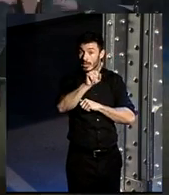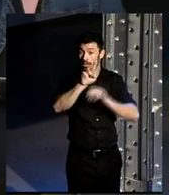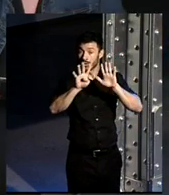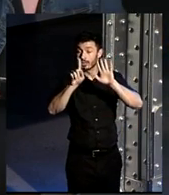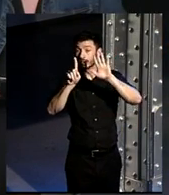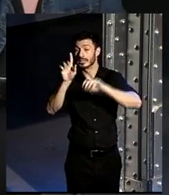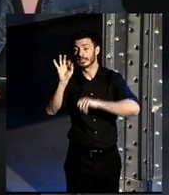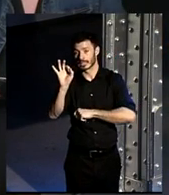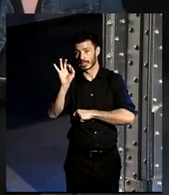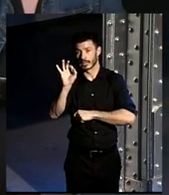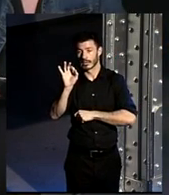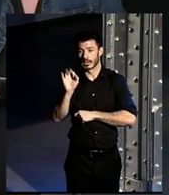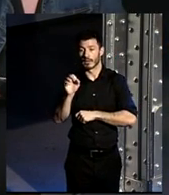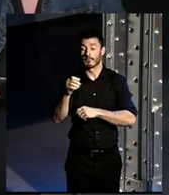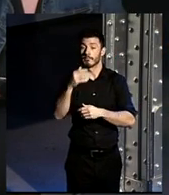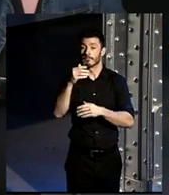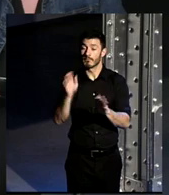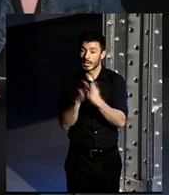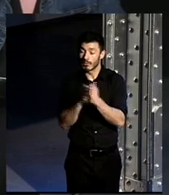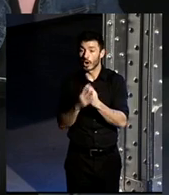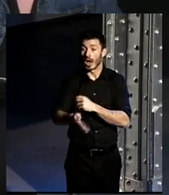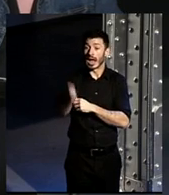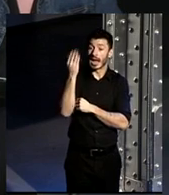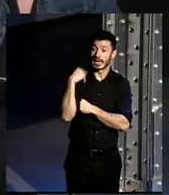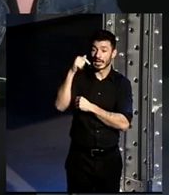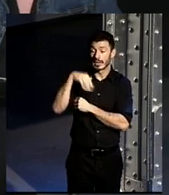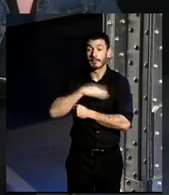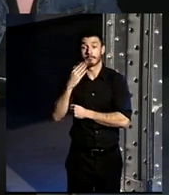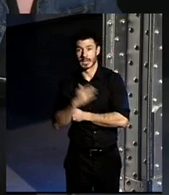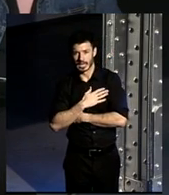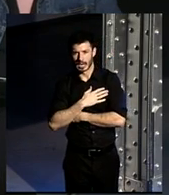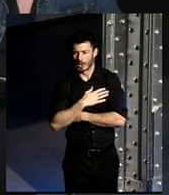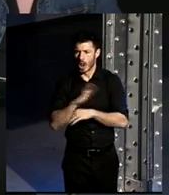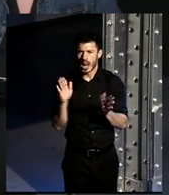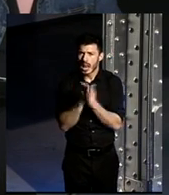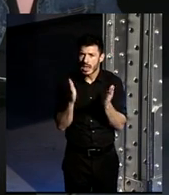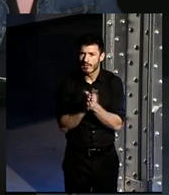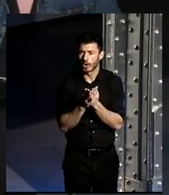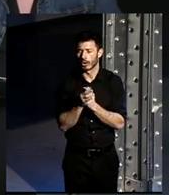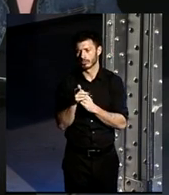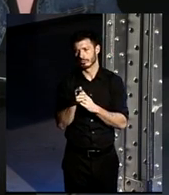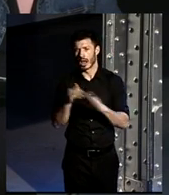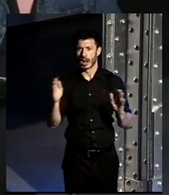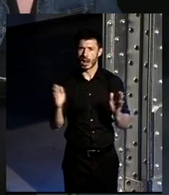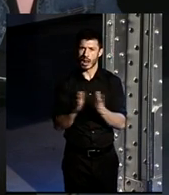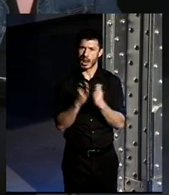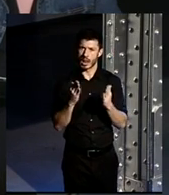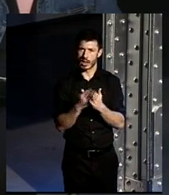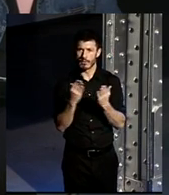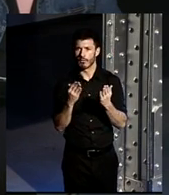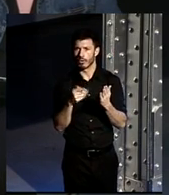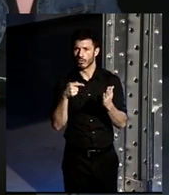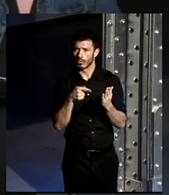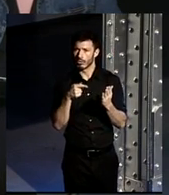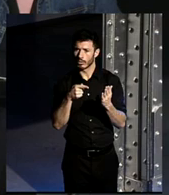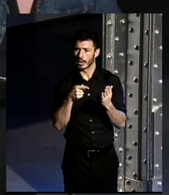Mañana, Hier et Demain, pero digamos como libro es una de las novelas que están en Ayer y